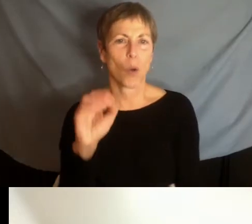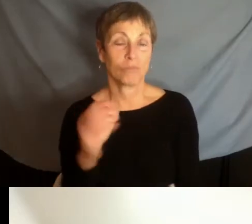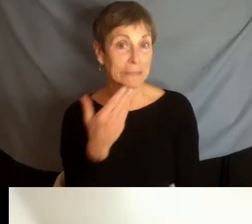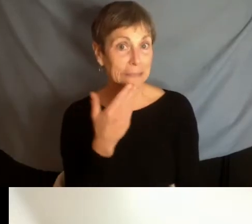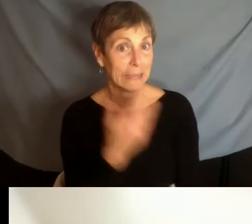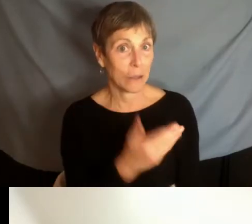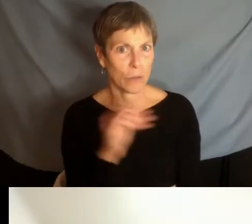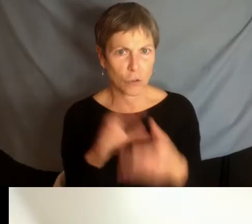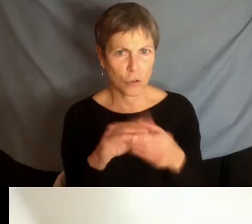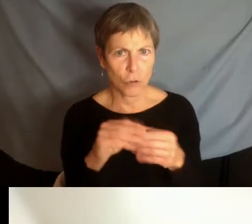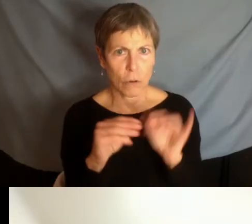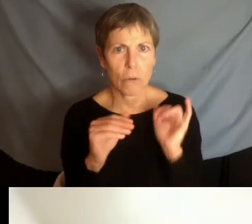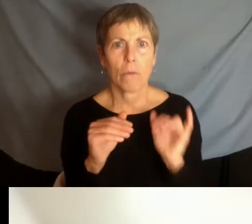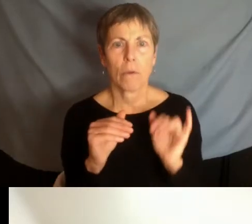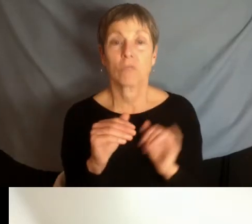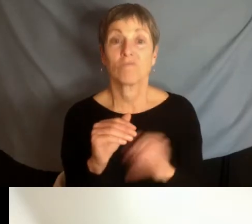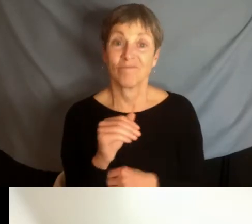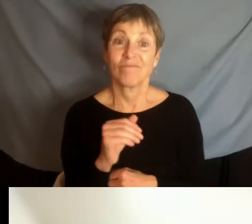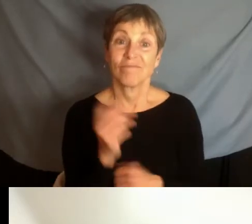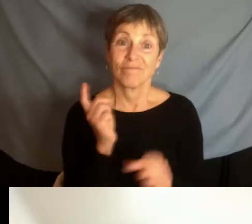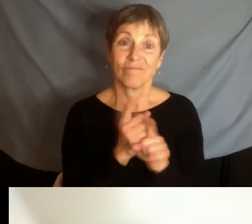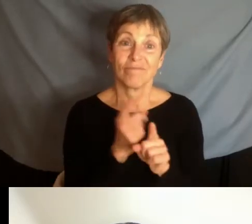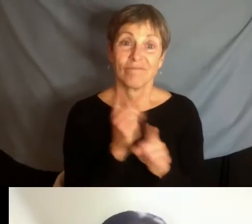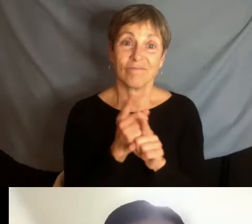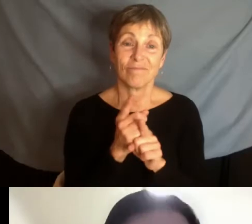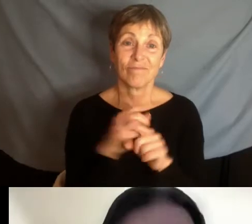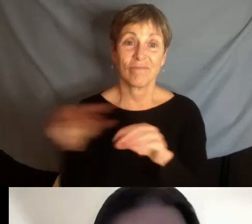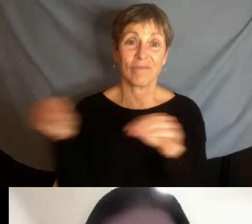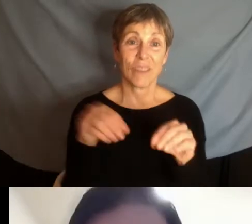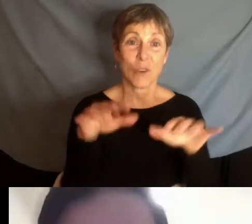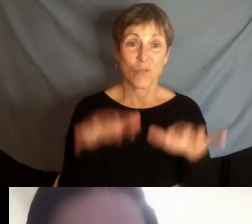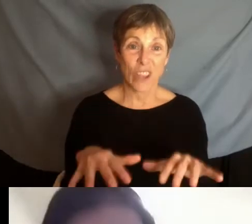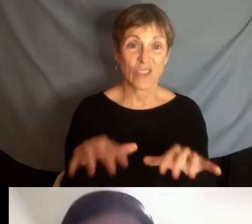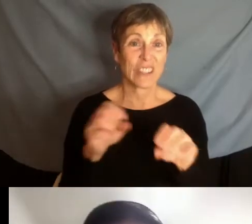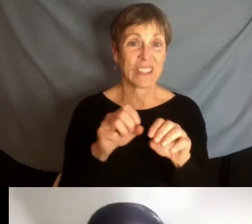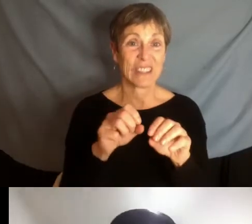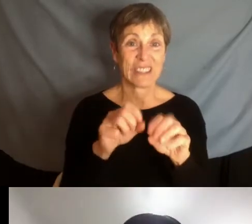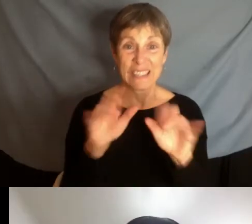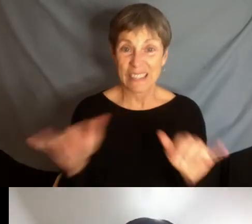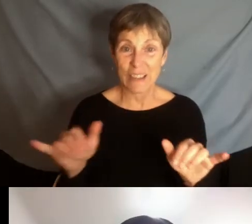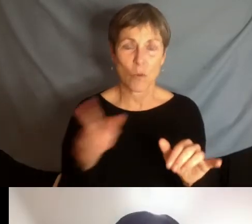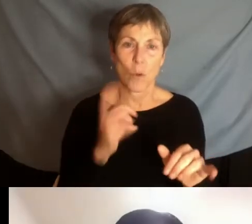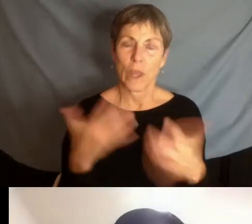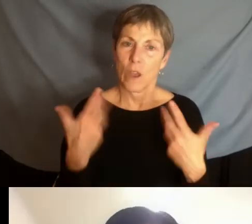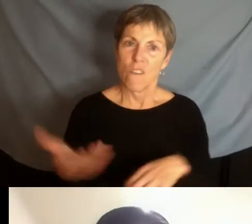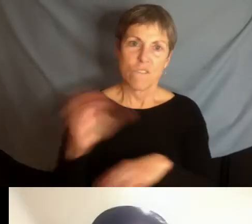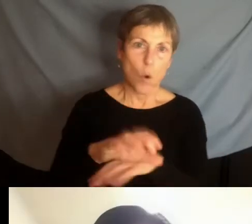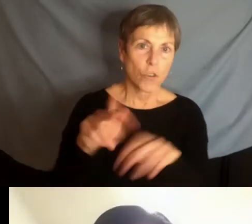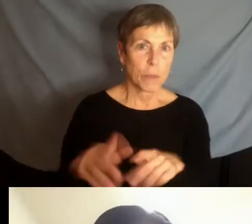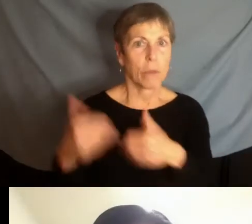Muchísimas gracias. Esta historia realmente nos recuerda que el sistema de inmigración pone